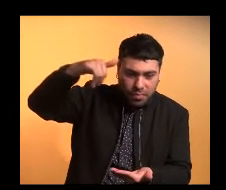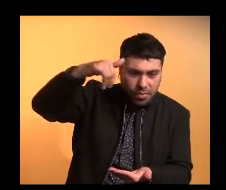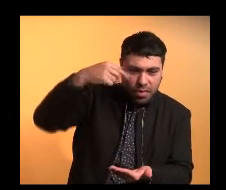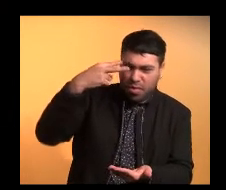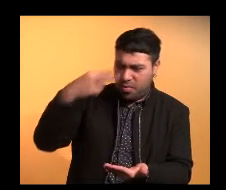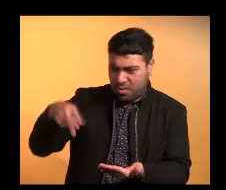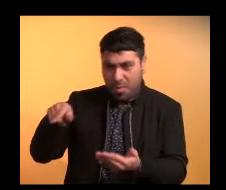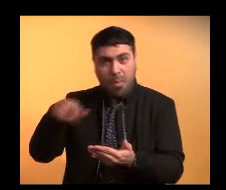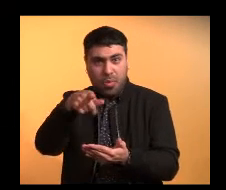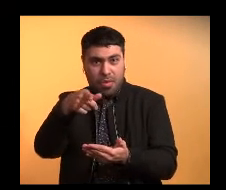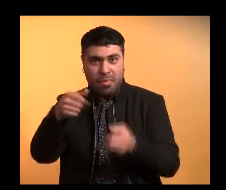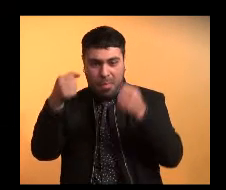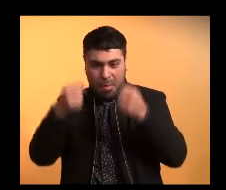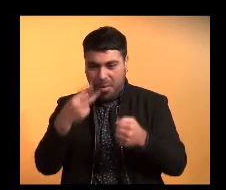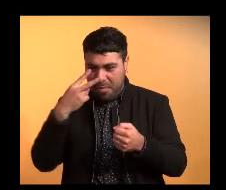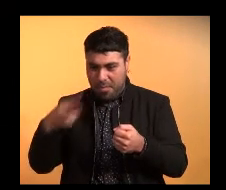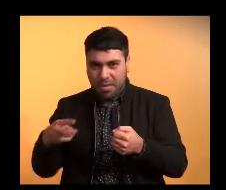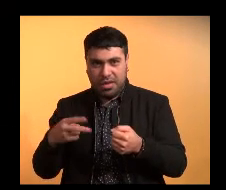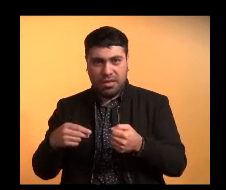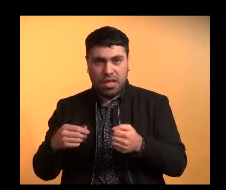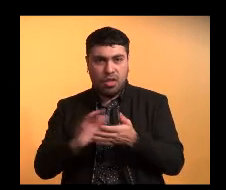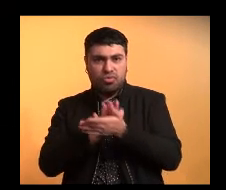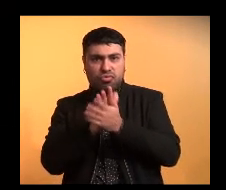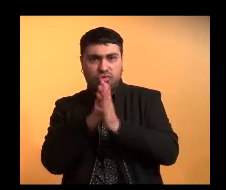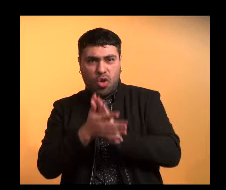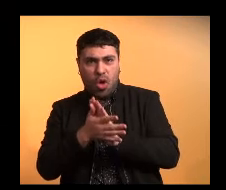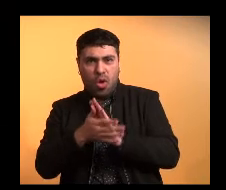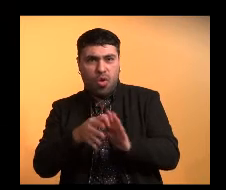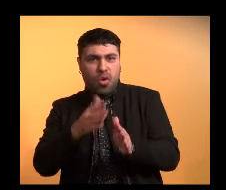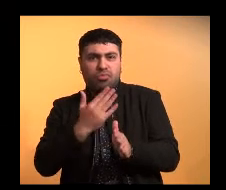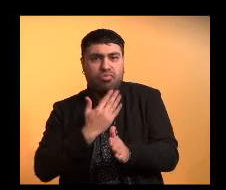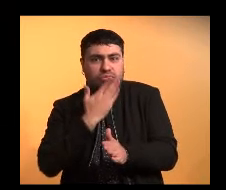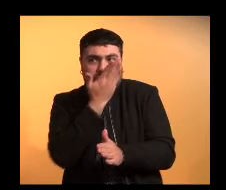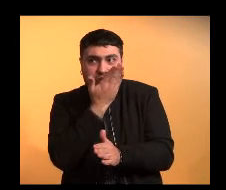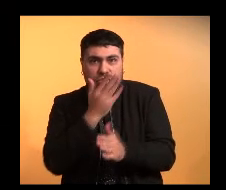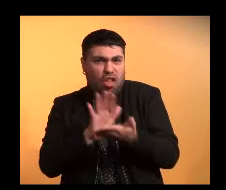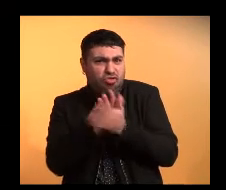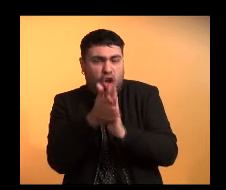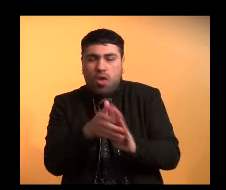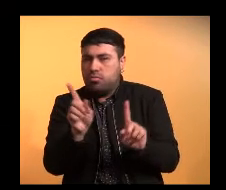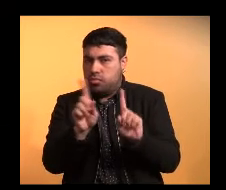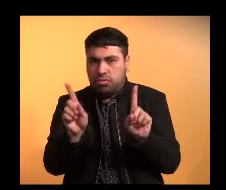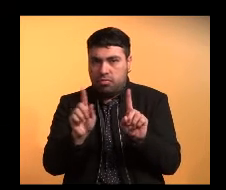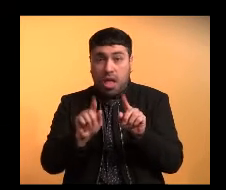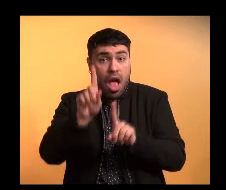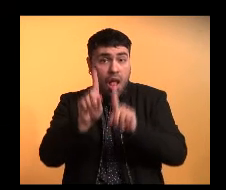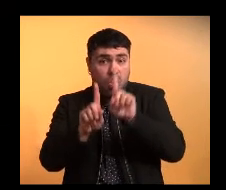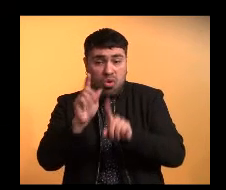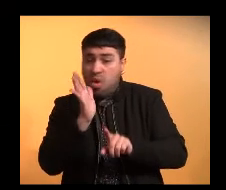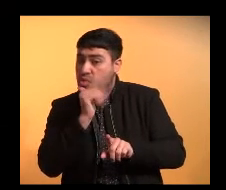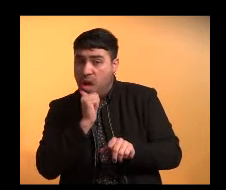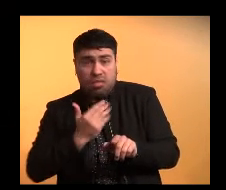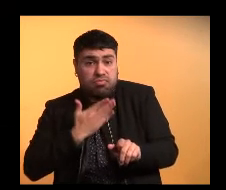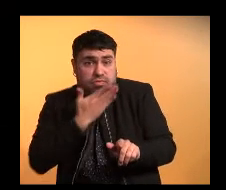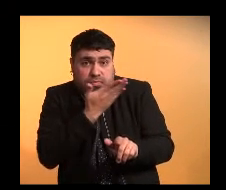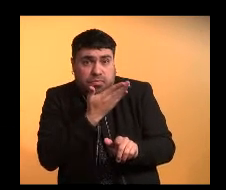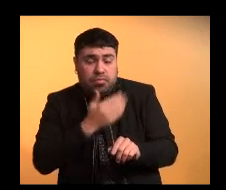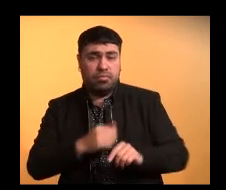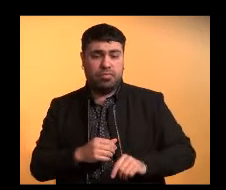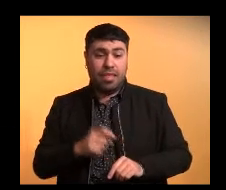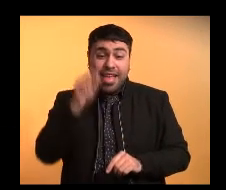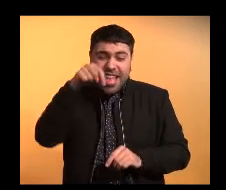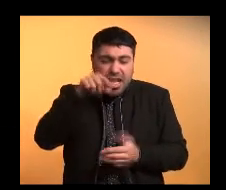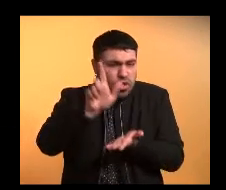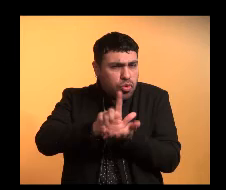ustedes abajo pueden ver que, claro, no es todo hielo, ¿cierto? Hay zonas que están descubiertas de hielo, y precisamente